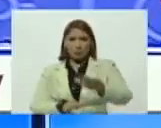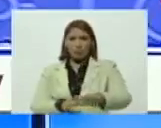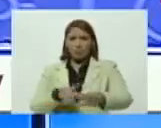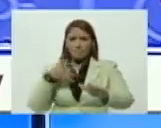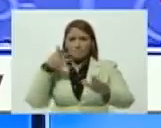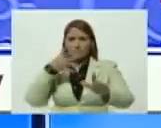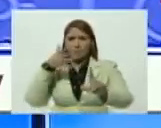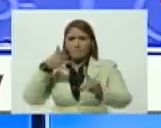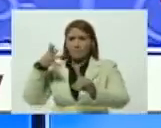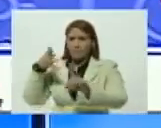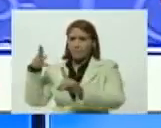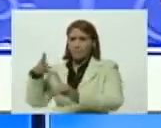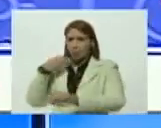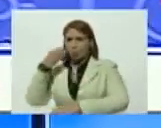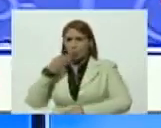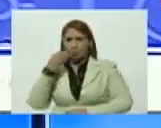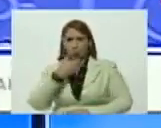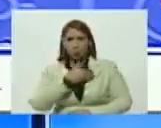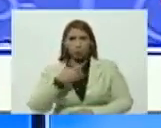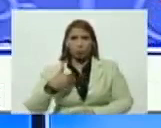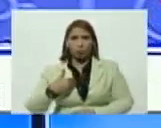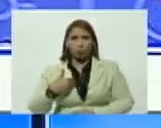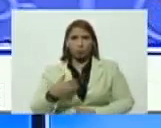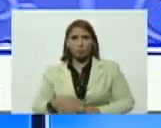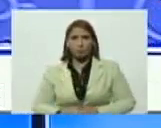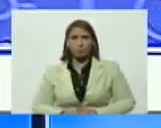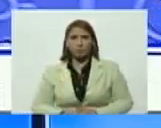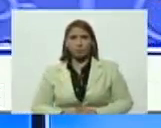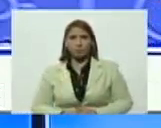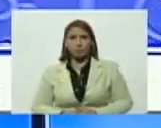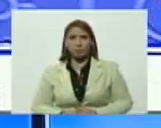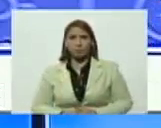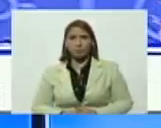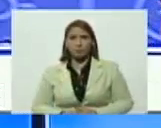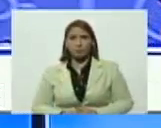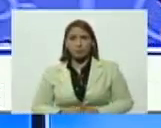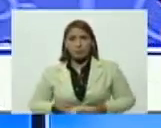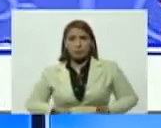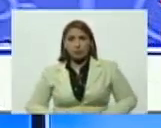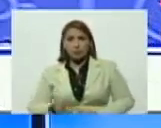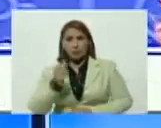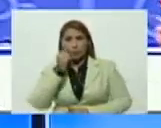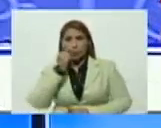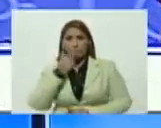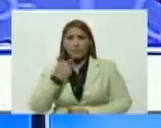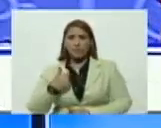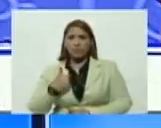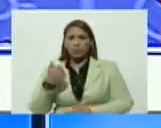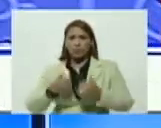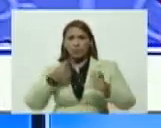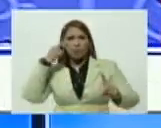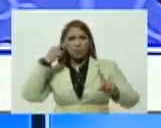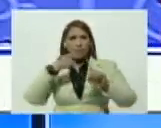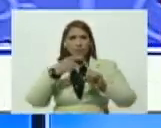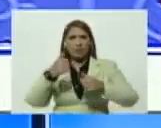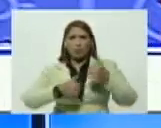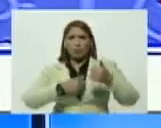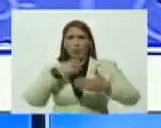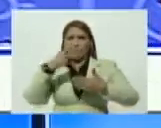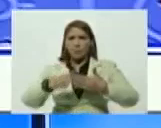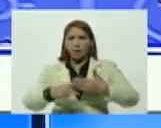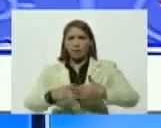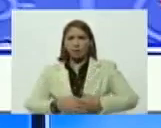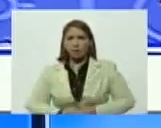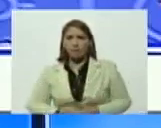de la juventud. Yo quiero que Nicolás Ernesto me diga cómo van los planes, cuáles son las metas, Nicolás Ernesto, en